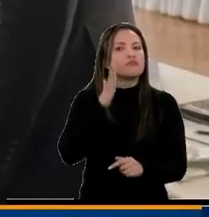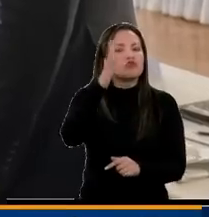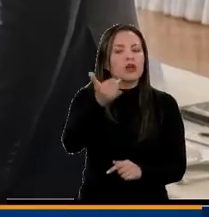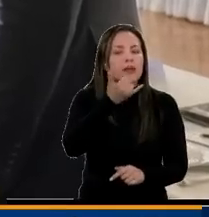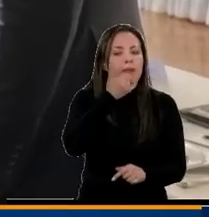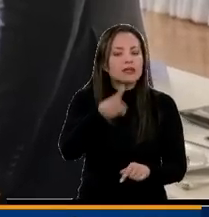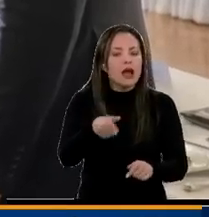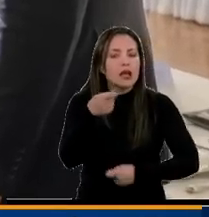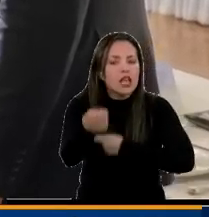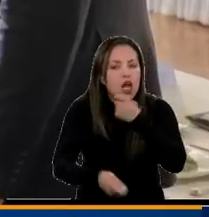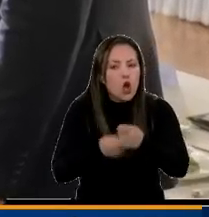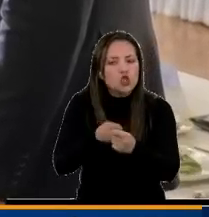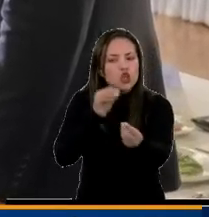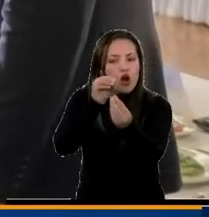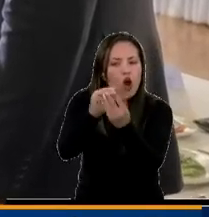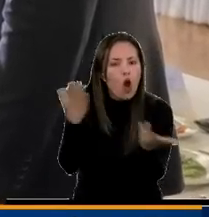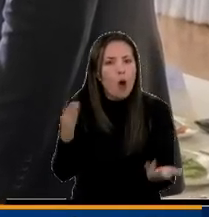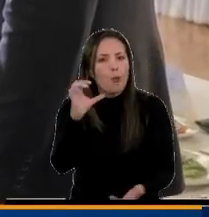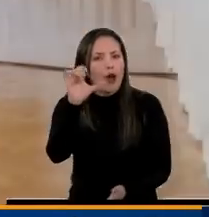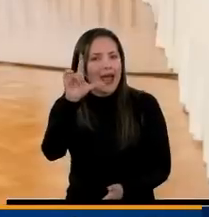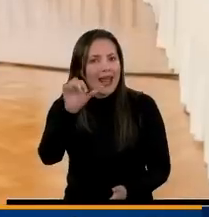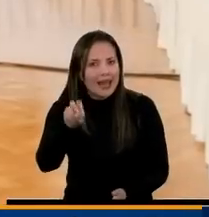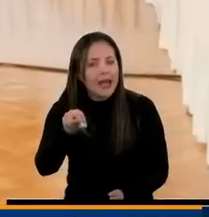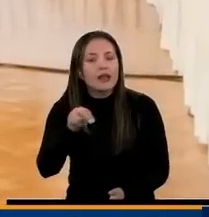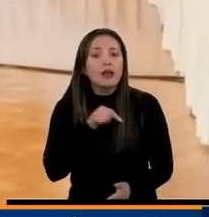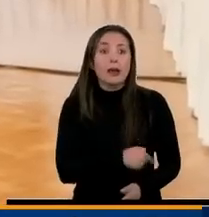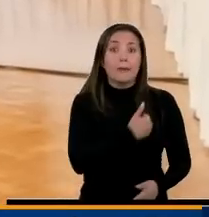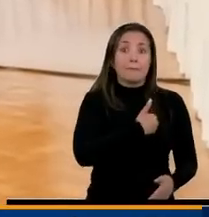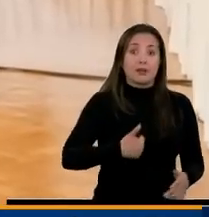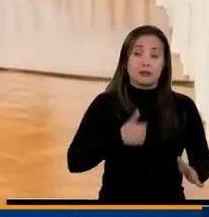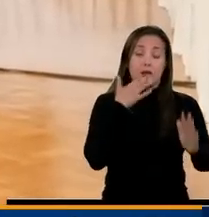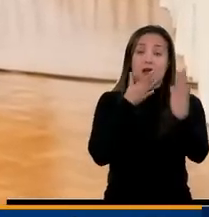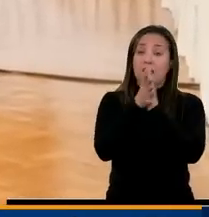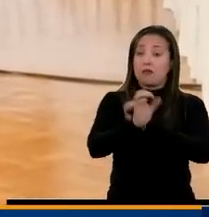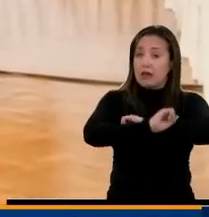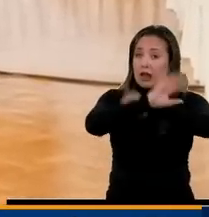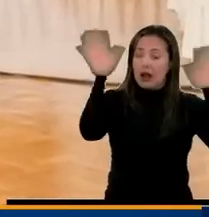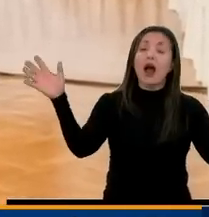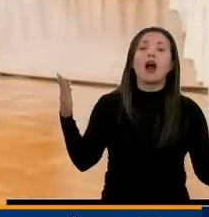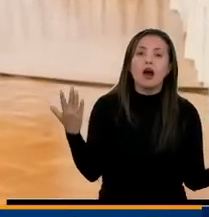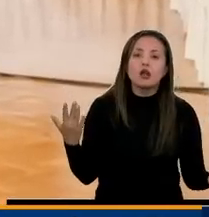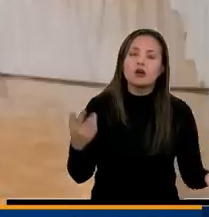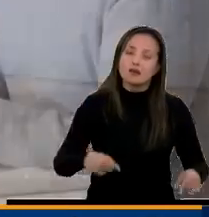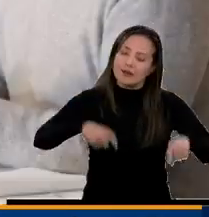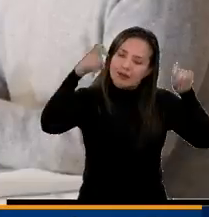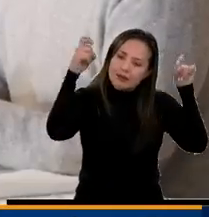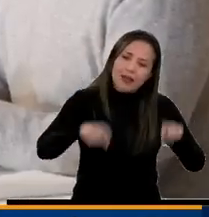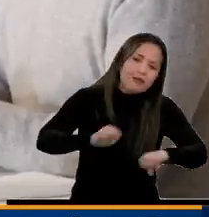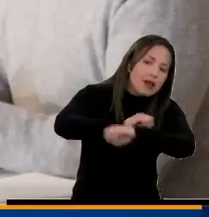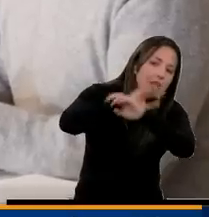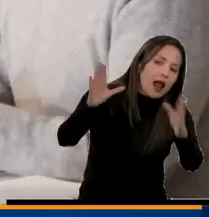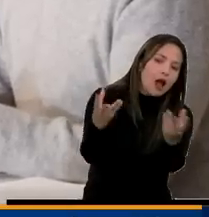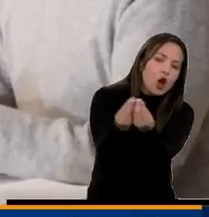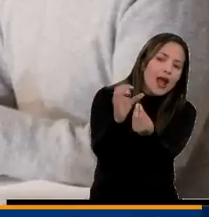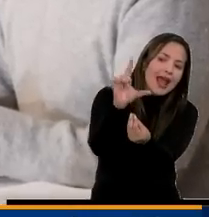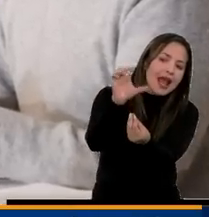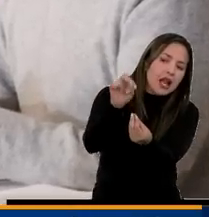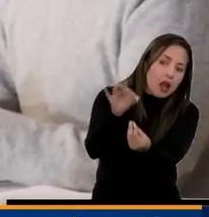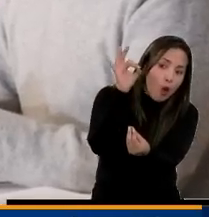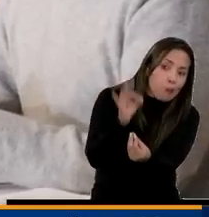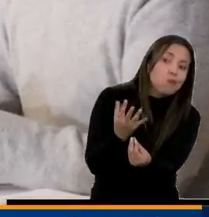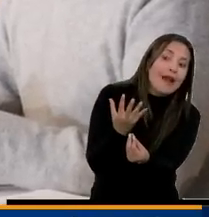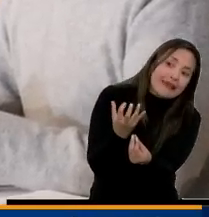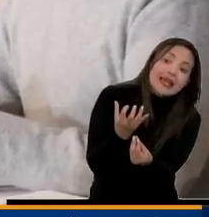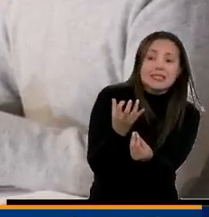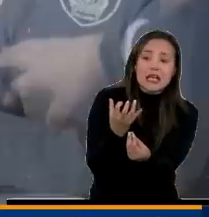de paz con el ELN. Ha dicho claramente que hay que definir la voluntad de paz del Ejército de Liberación Nacional,